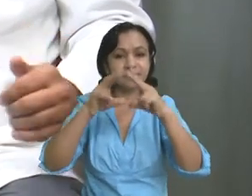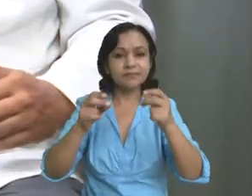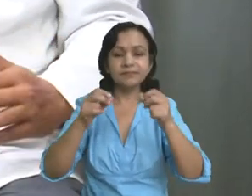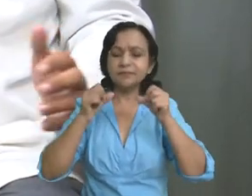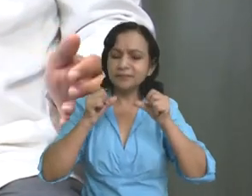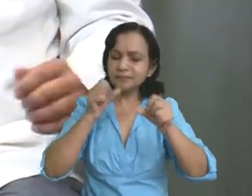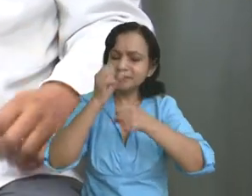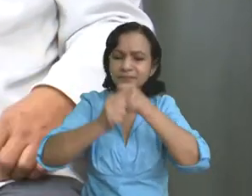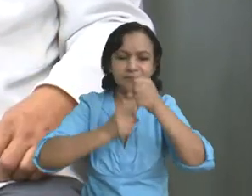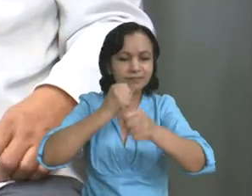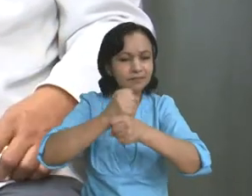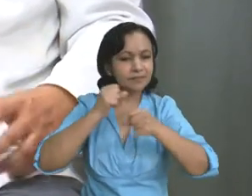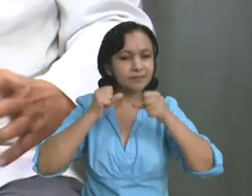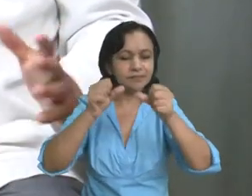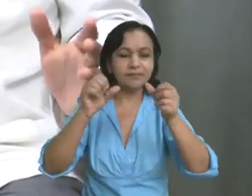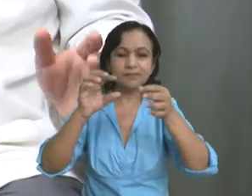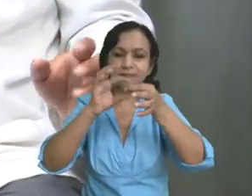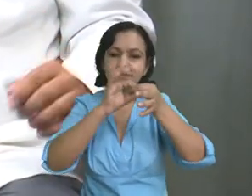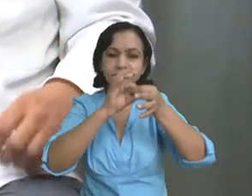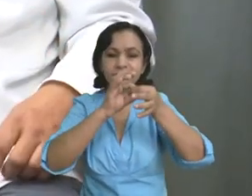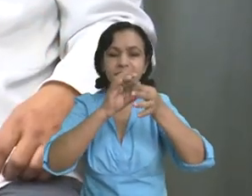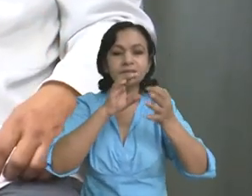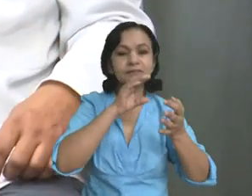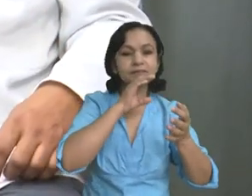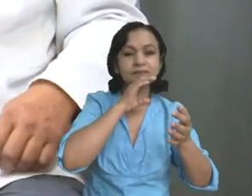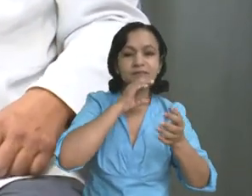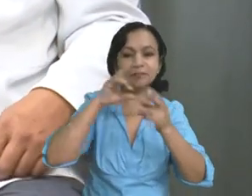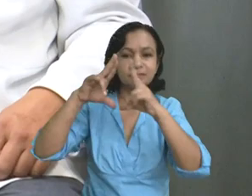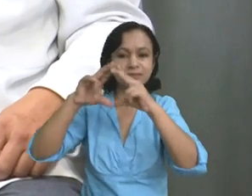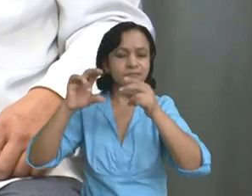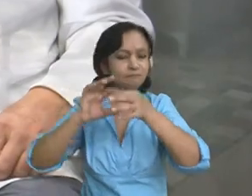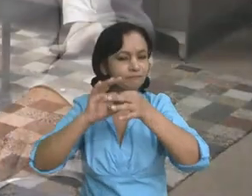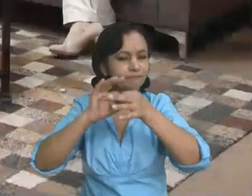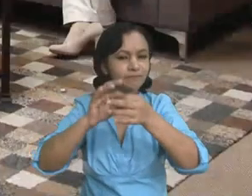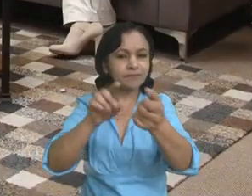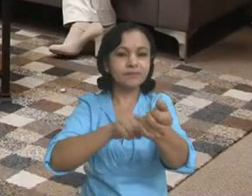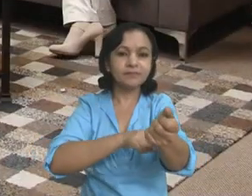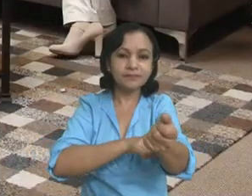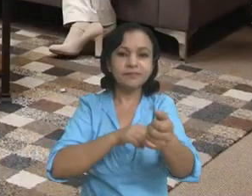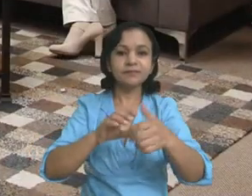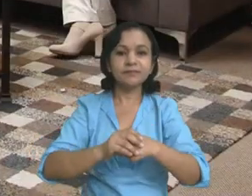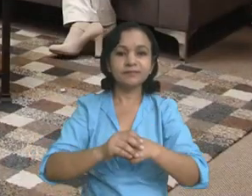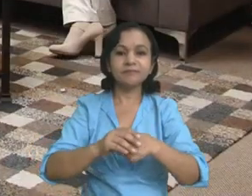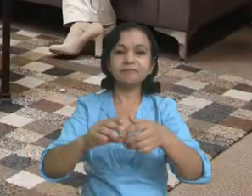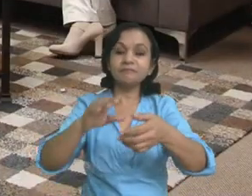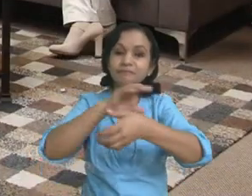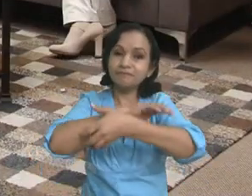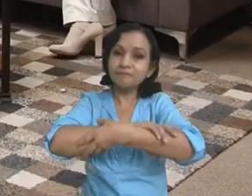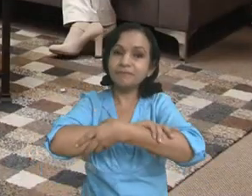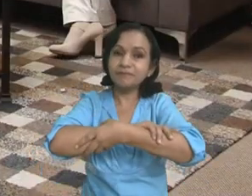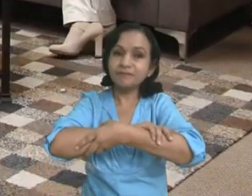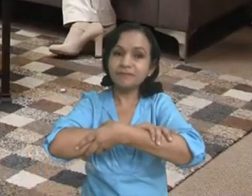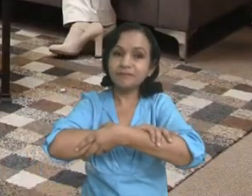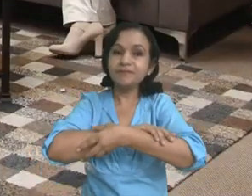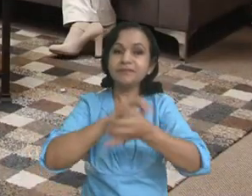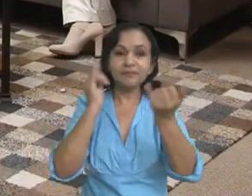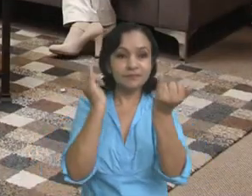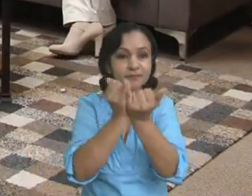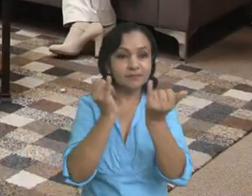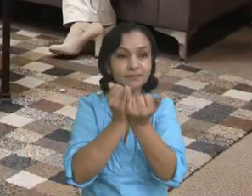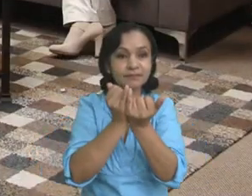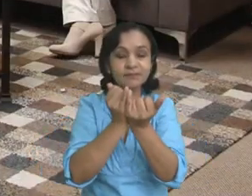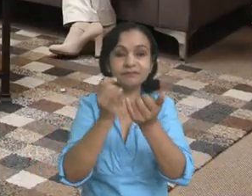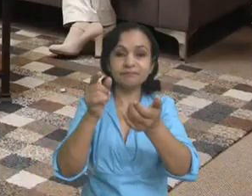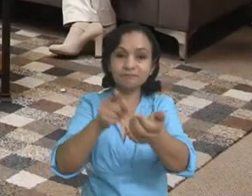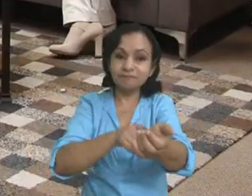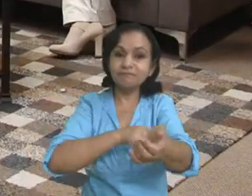de los siglos. Siempre seremos pueblos hermanos, como si fuéramos un solo pueblo. Claro que sí, lazos de solidaridad, y ahí está precisamente la